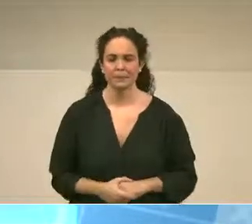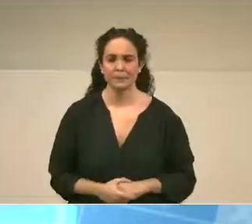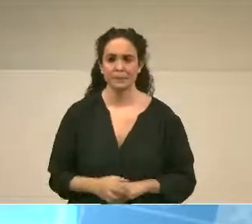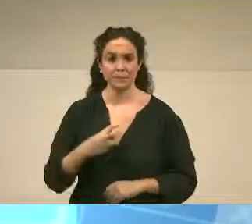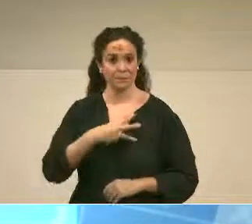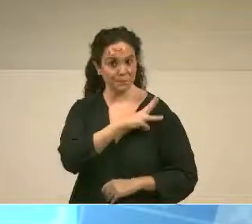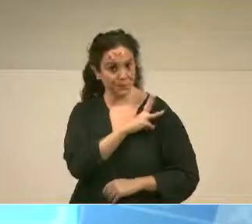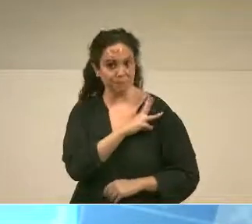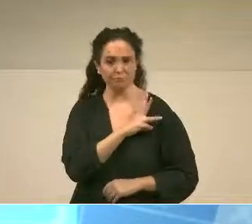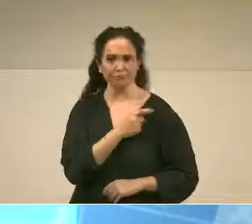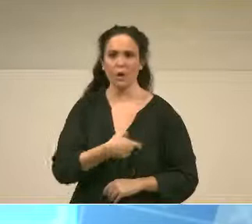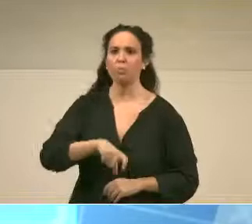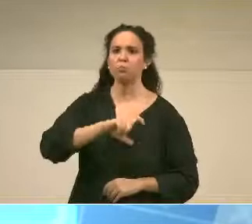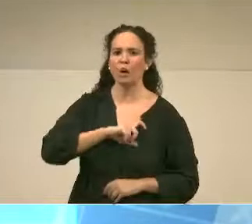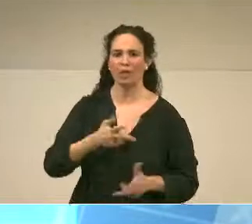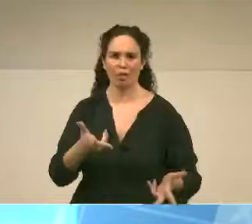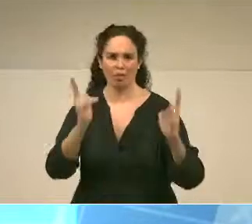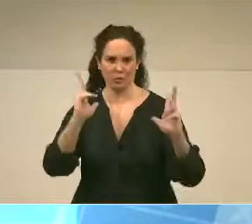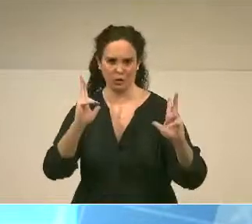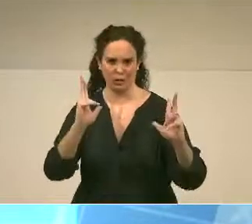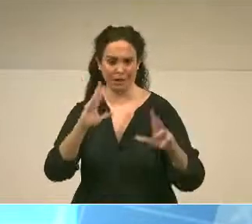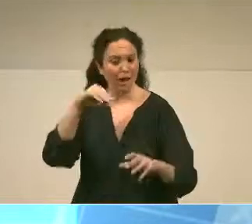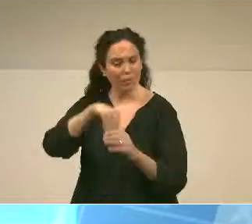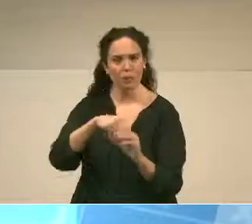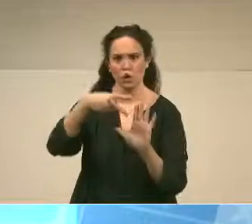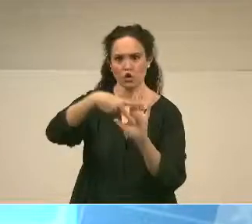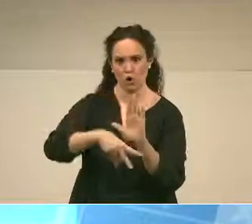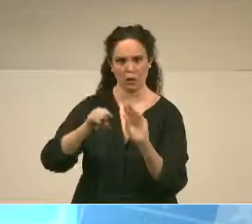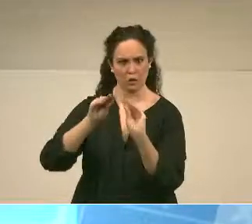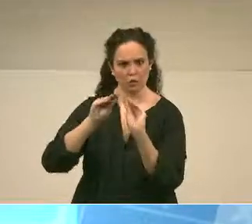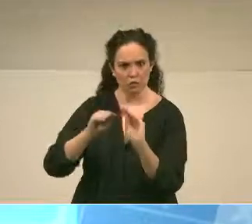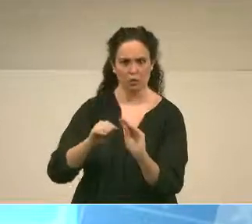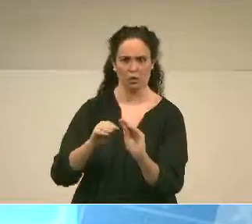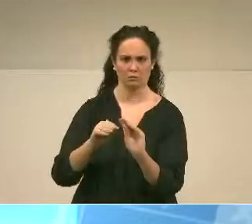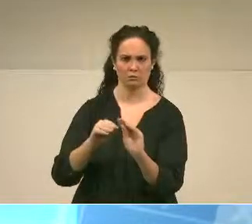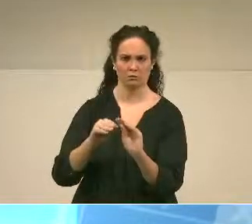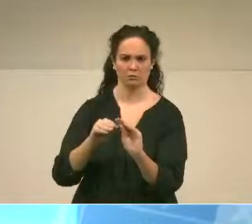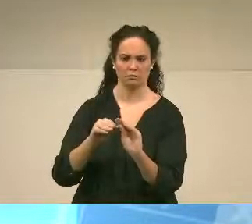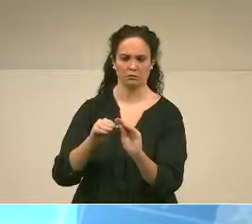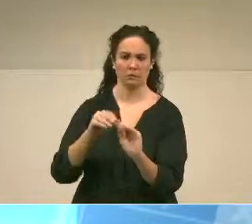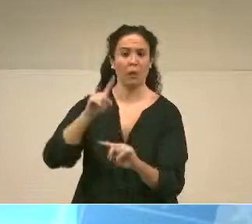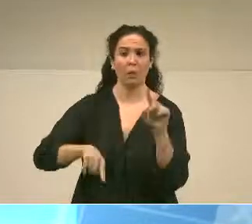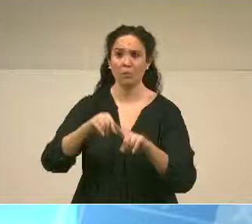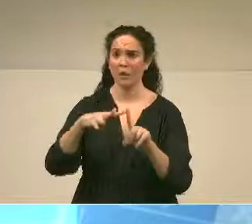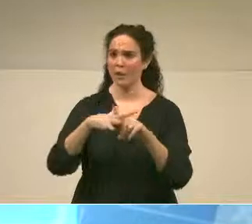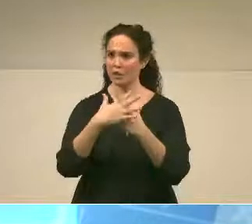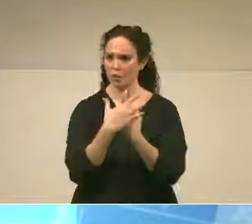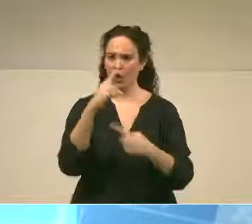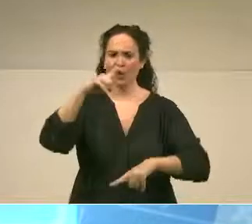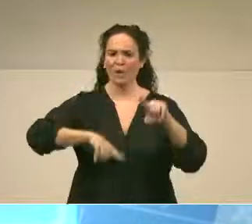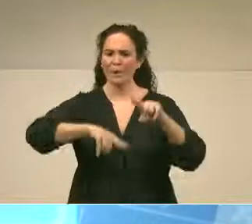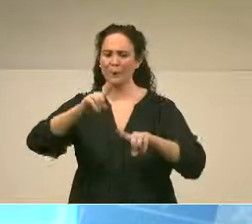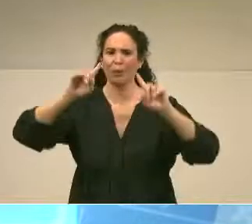democrática que cuenta con sus procedimientos y sus normas para definir en cada caso y en cada estadio